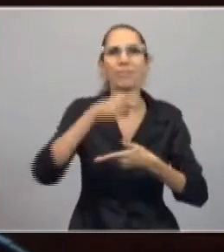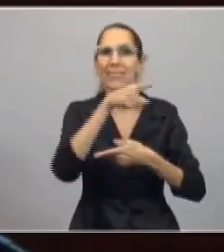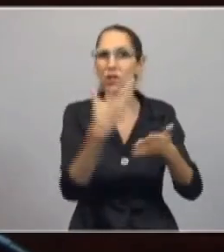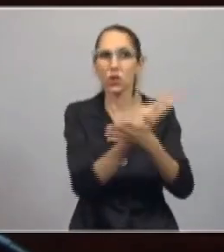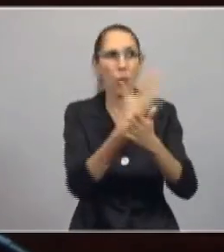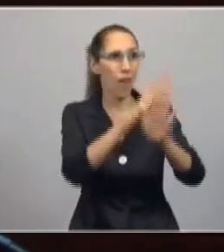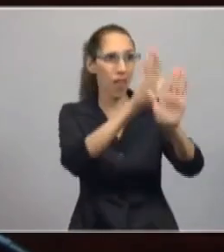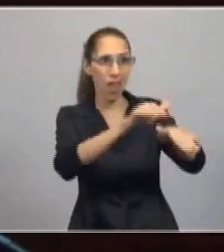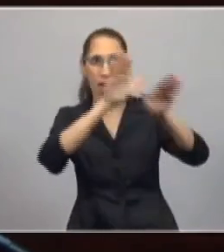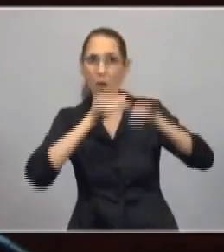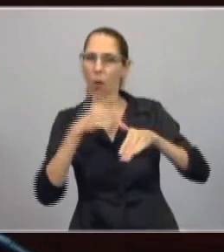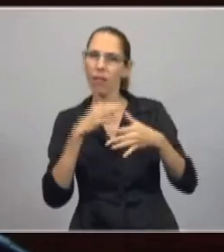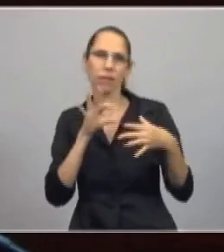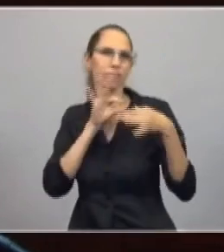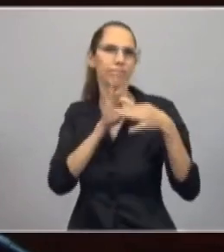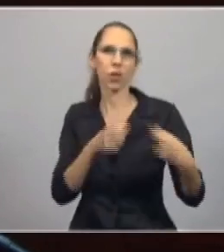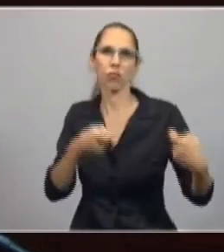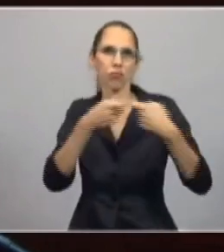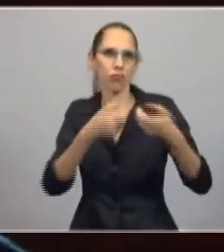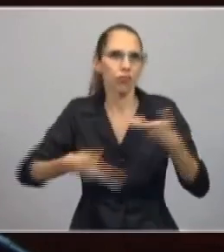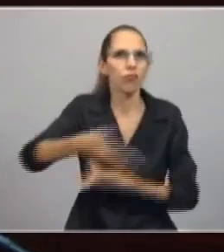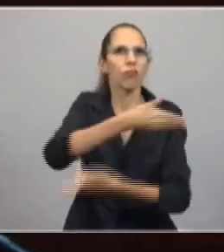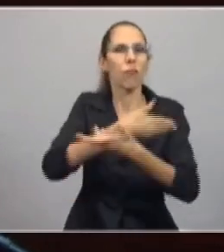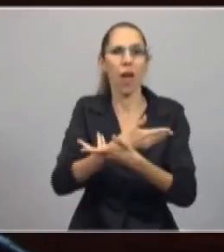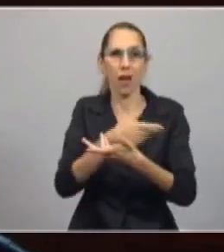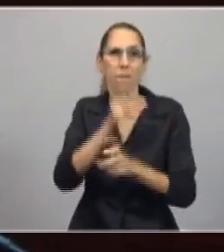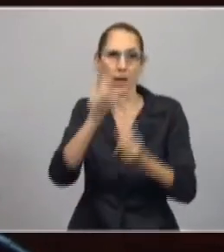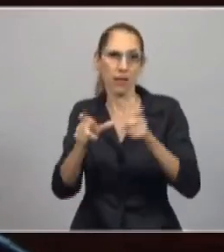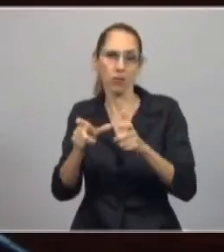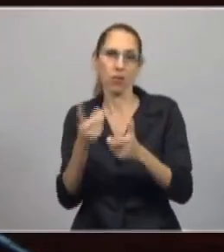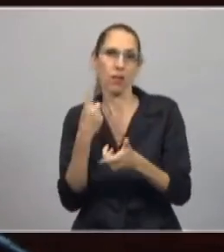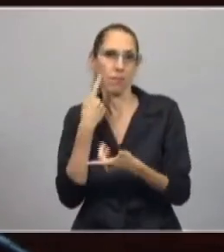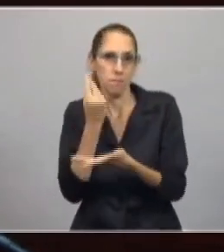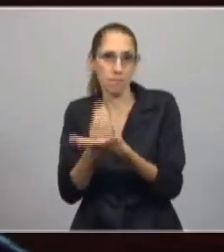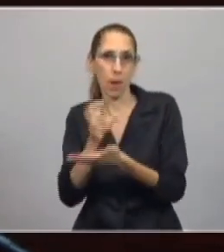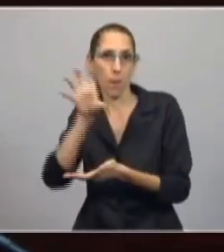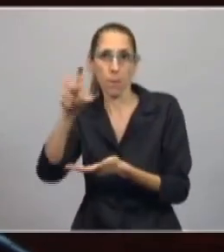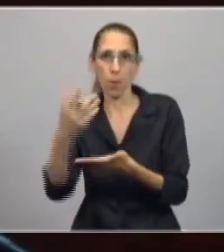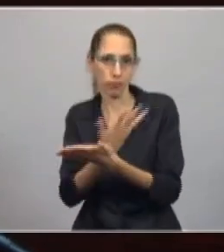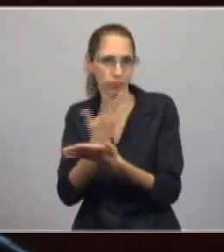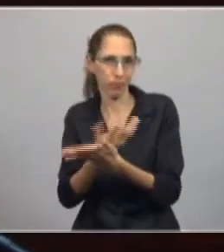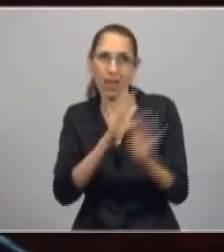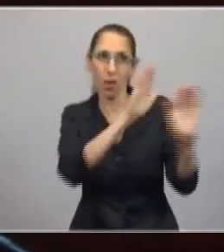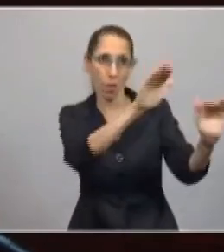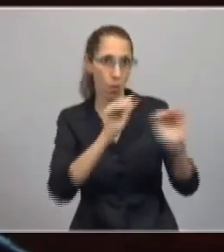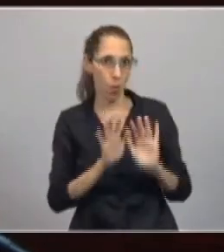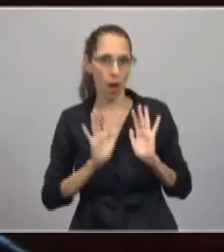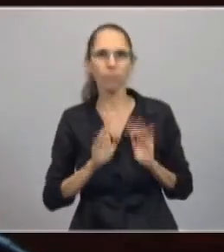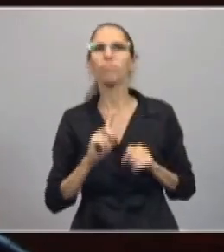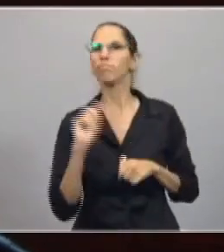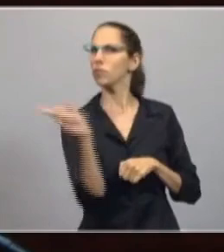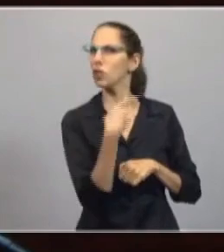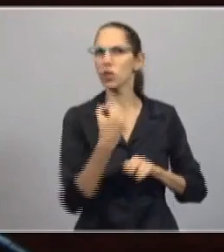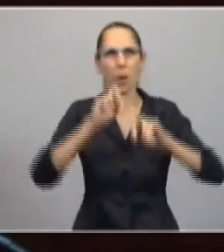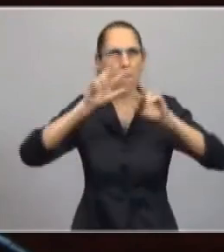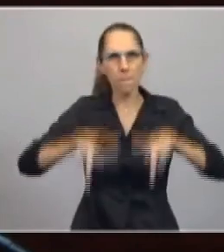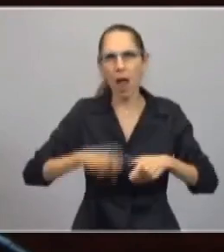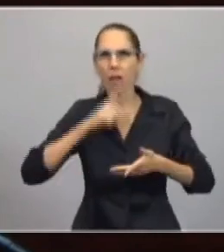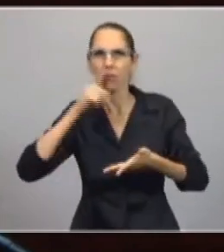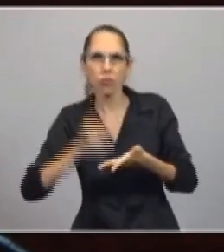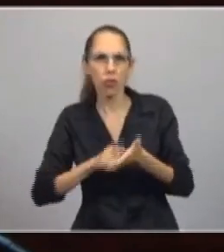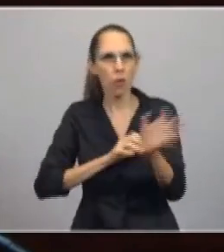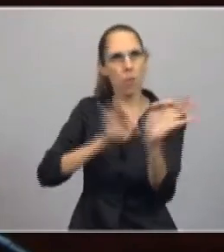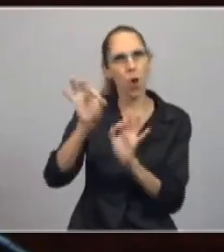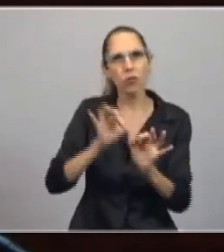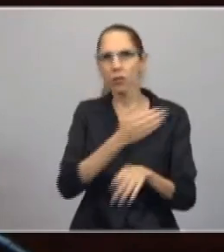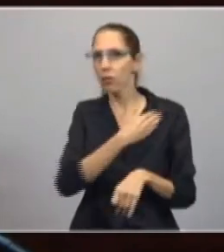embate que sufren hoy los bonaerenses. Por eso, todas nuestras medidas de gobierno estarán orientadas a amortiguar,